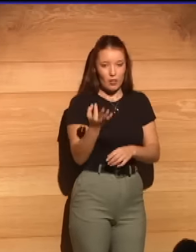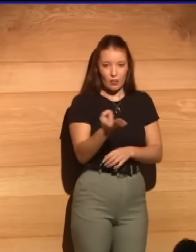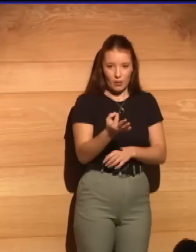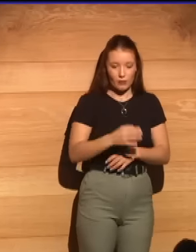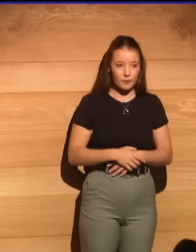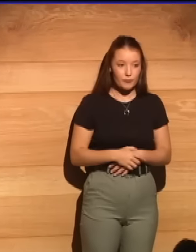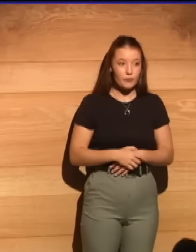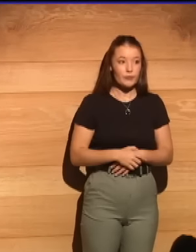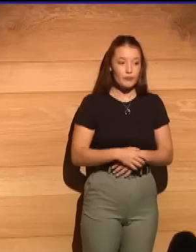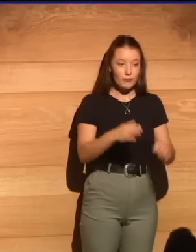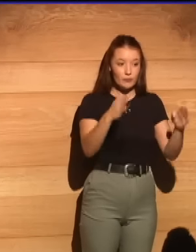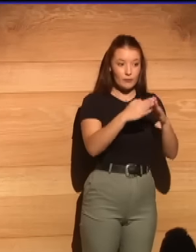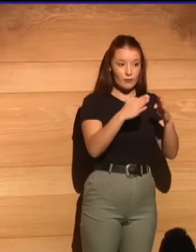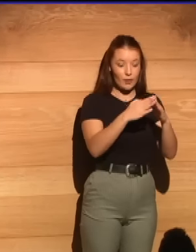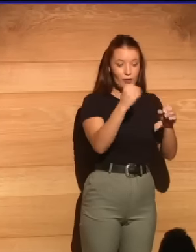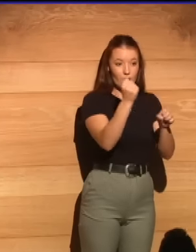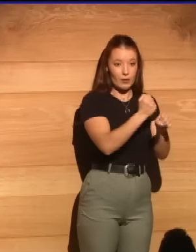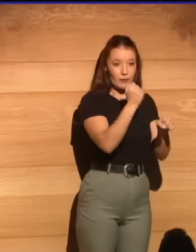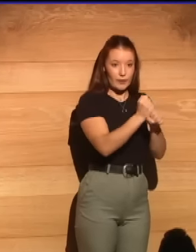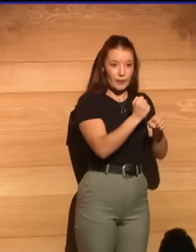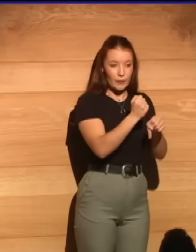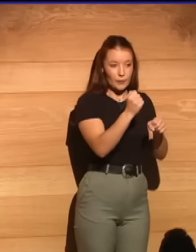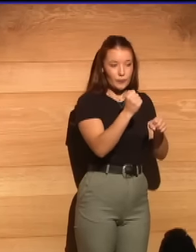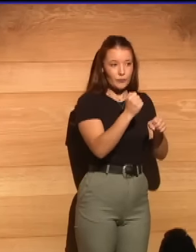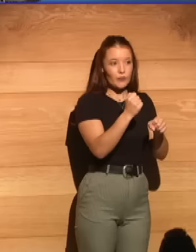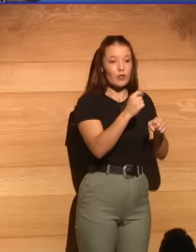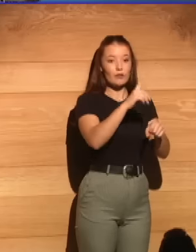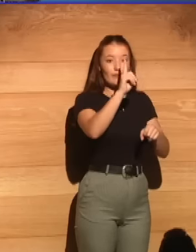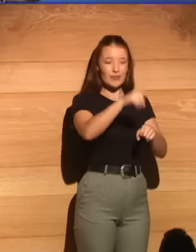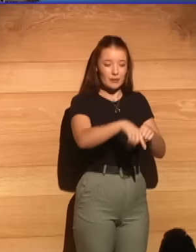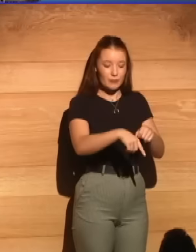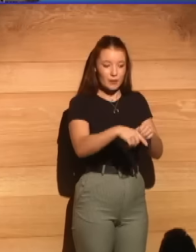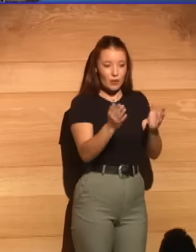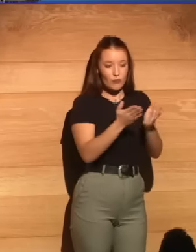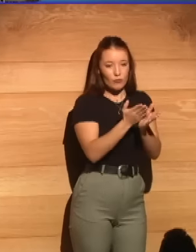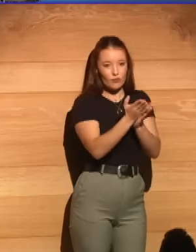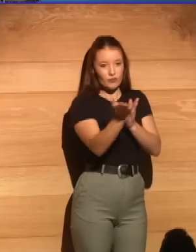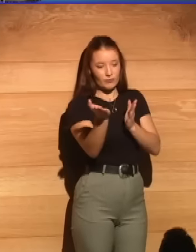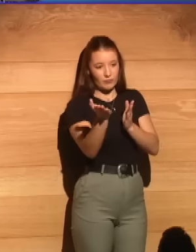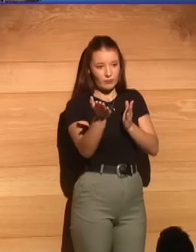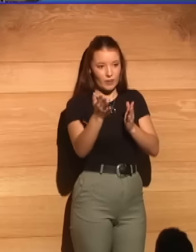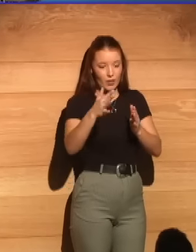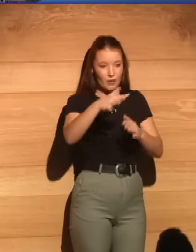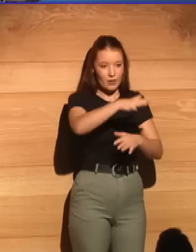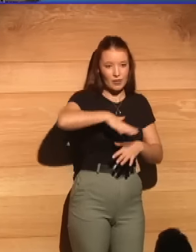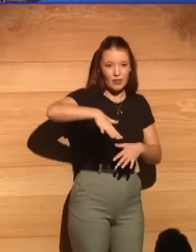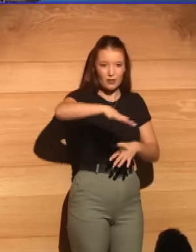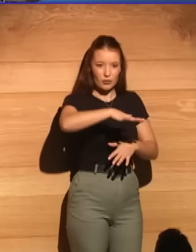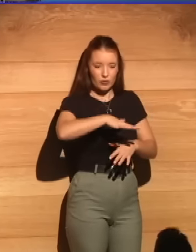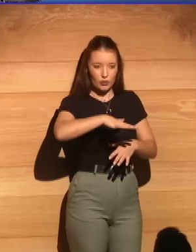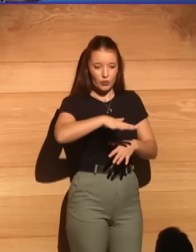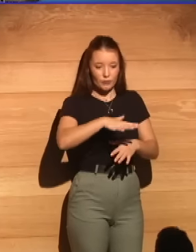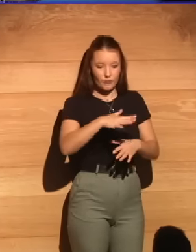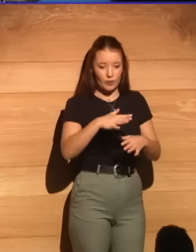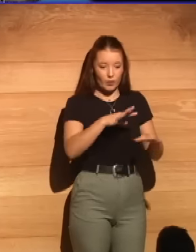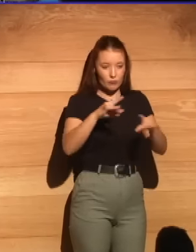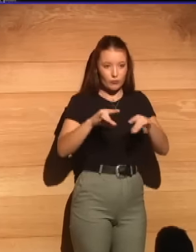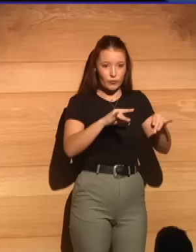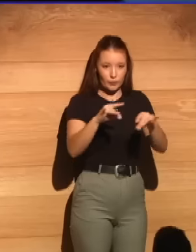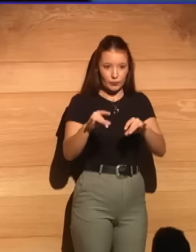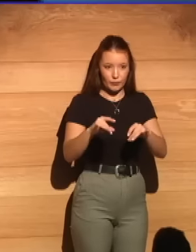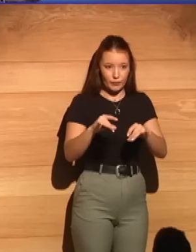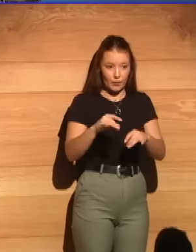generado otras dinámicas, que es un nuevo planteamiento de la vertebración territorial de un país. Hoy en día ya no hace falta estar en el